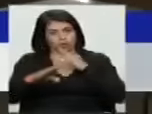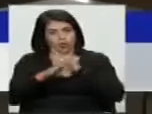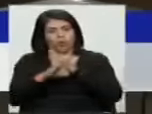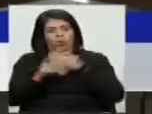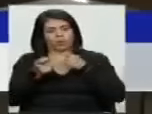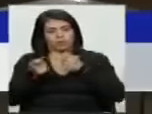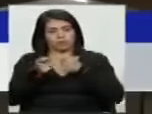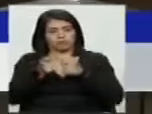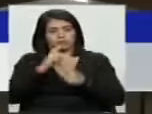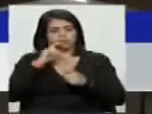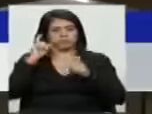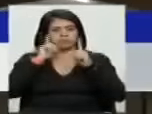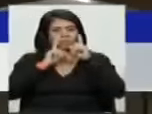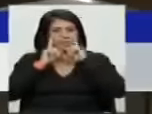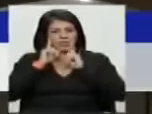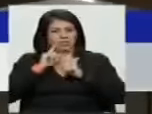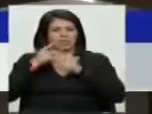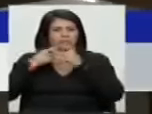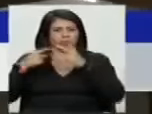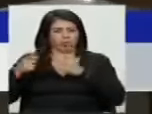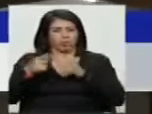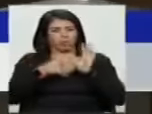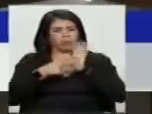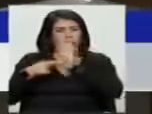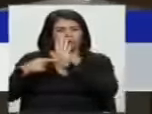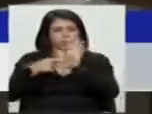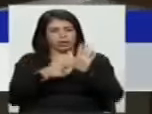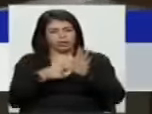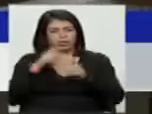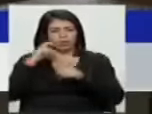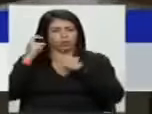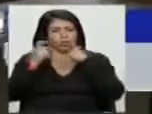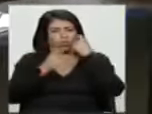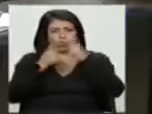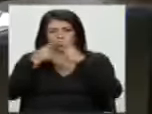fascismo, neofascismo y expresiones similares.